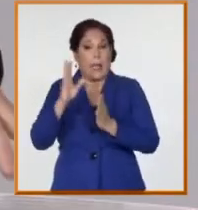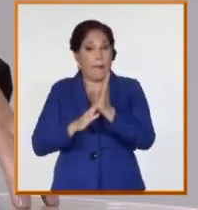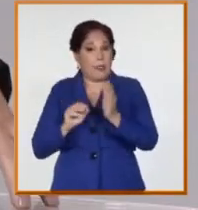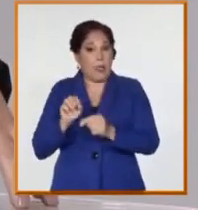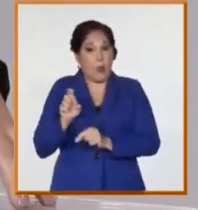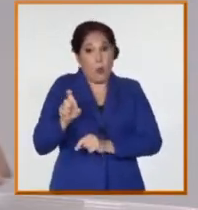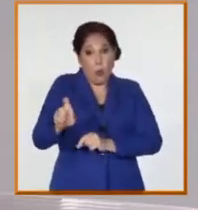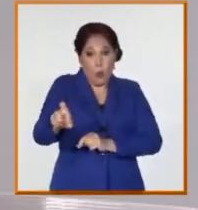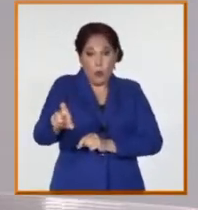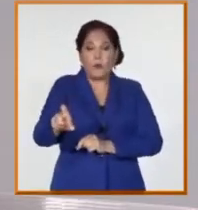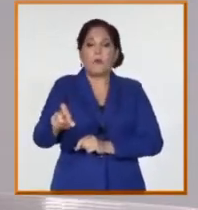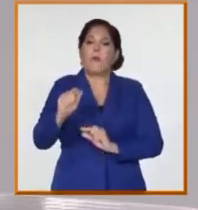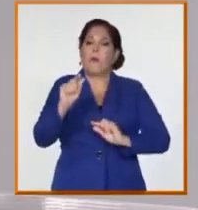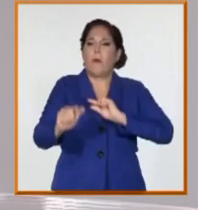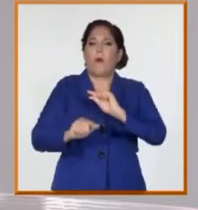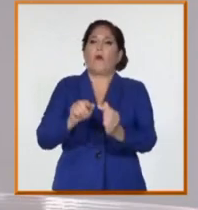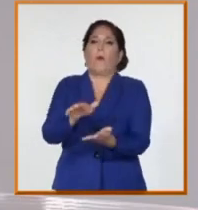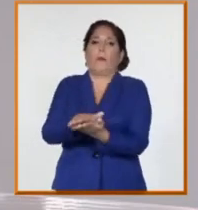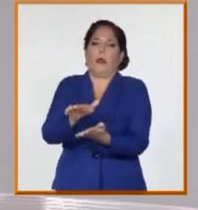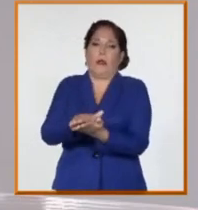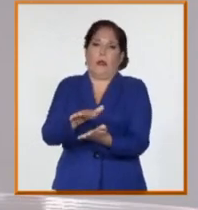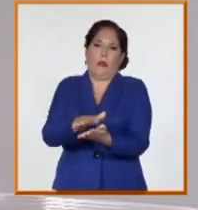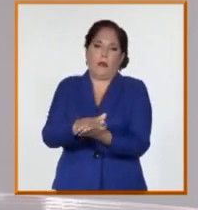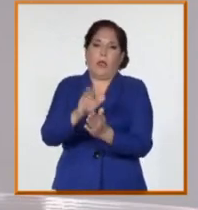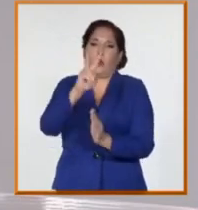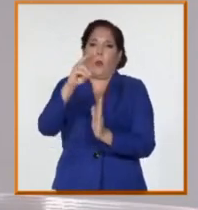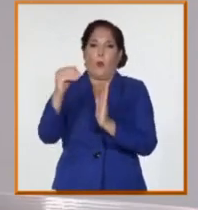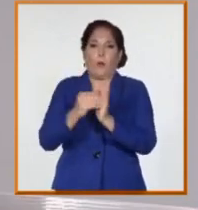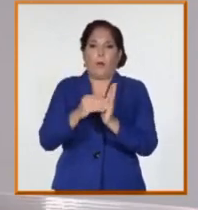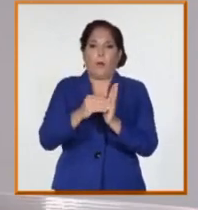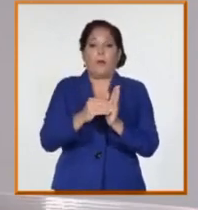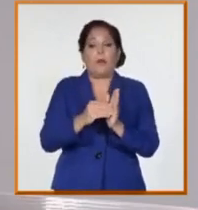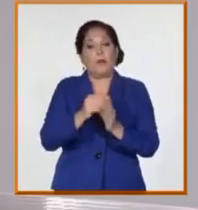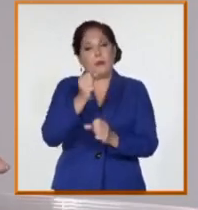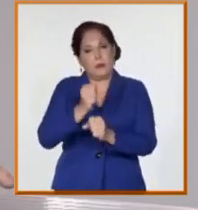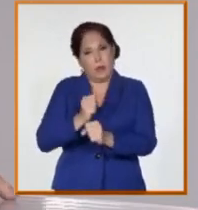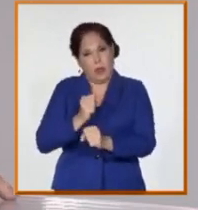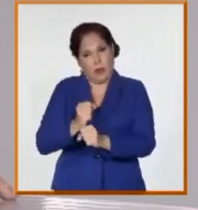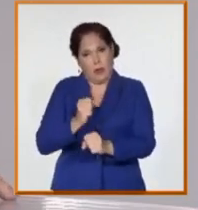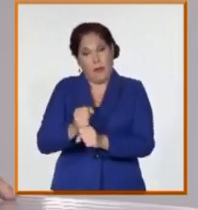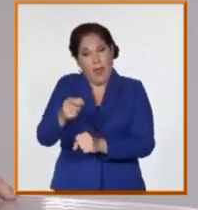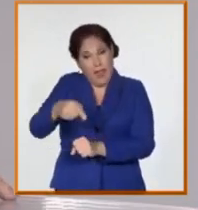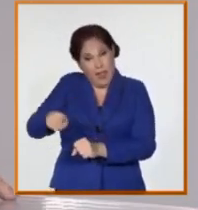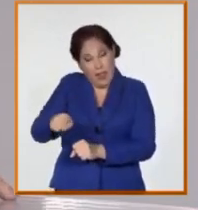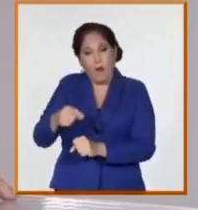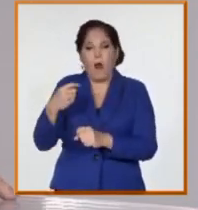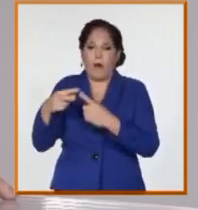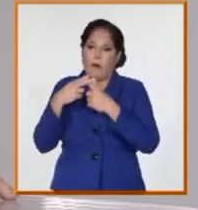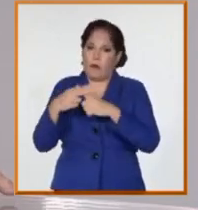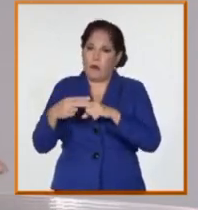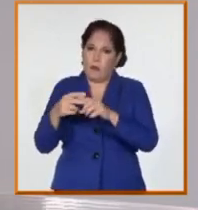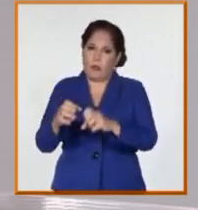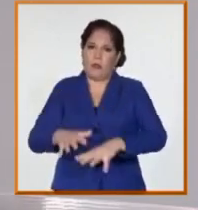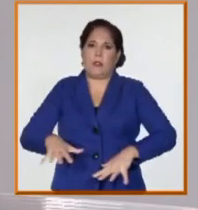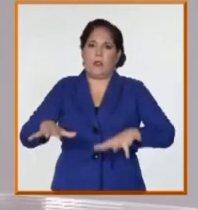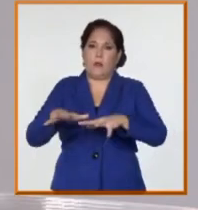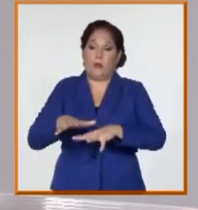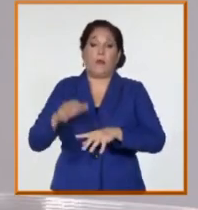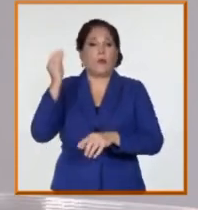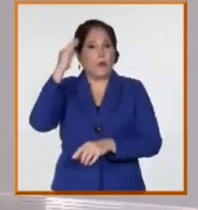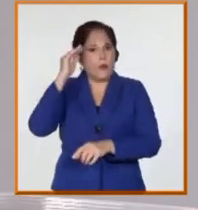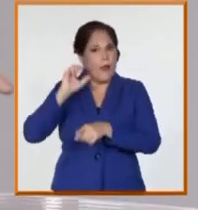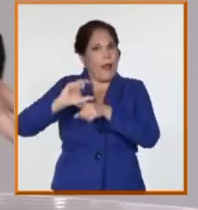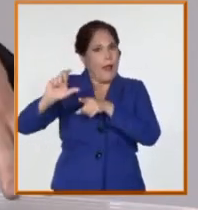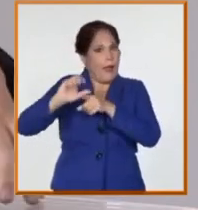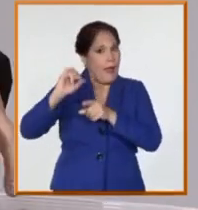nos vea va quedando lo que había explicado los dos mil ciento dos trabajadores pero también a ellos hay que buscar una solución nosotros